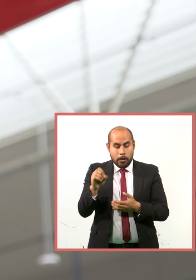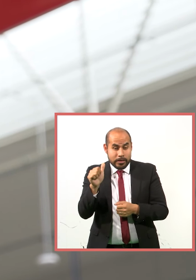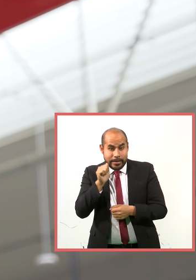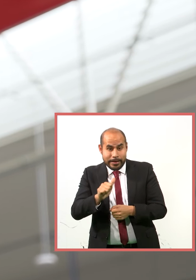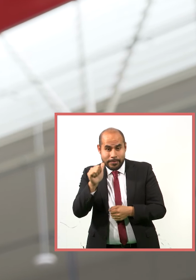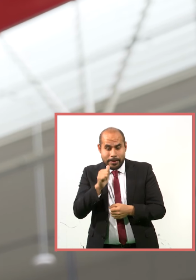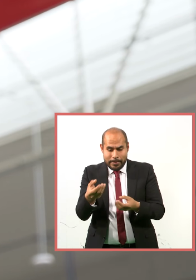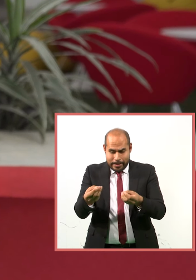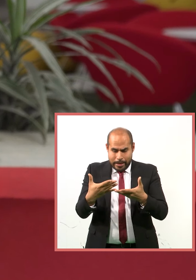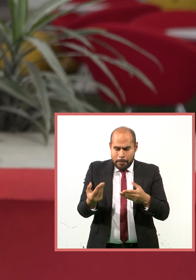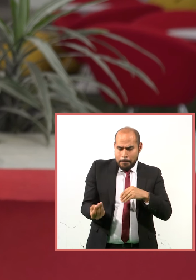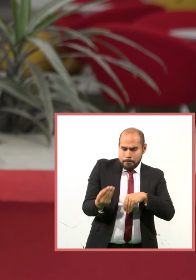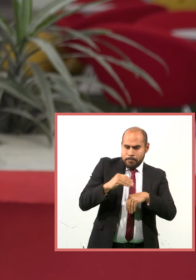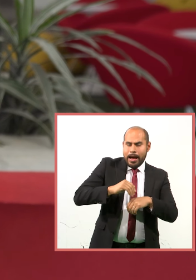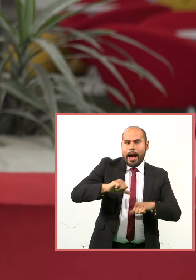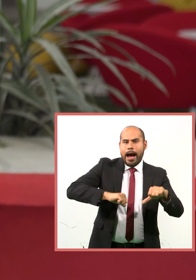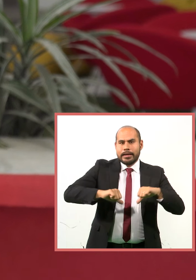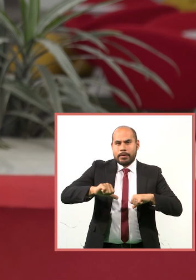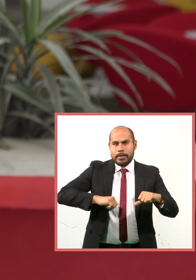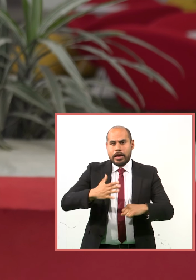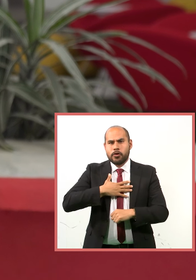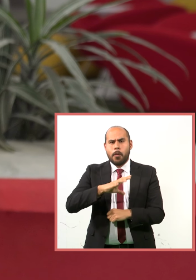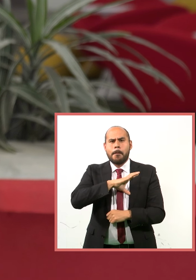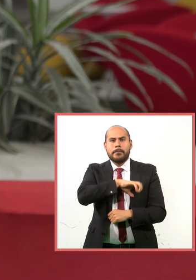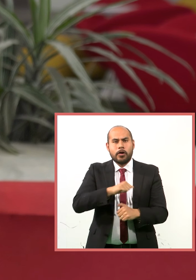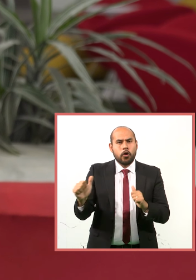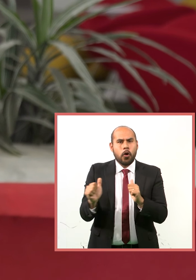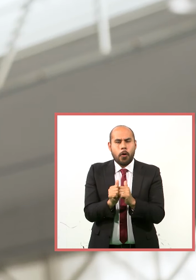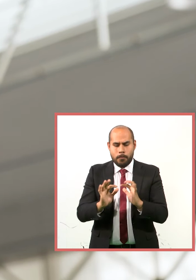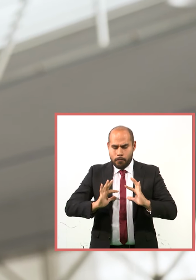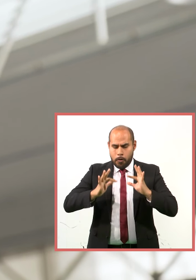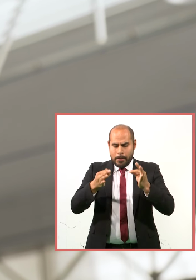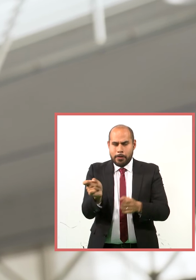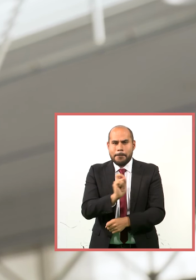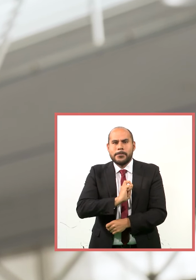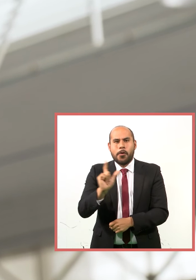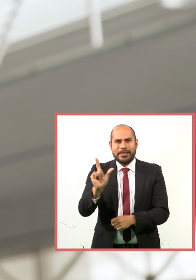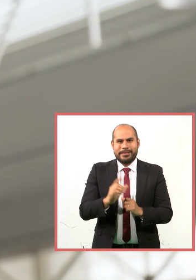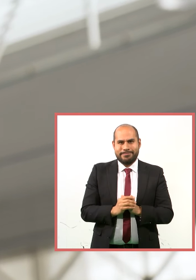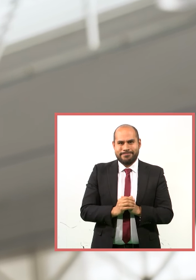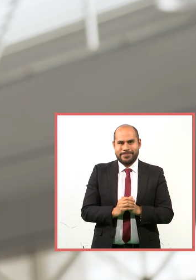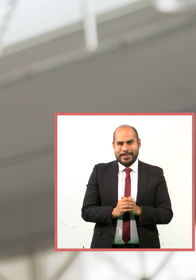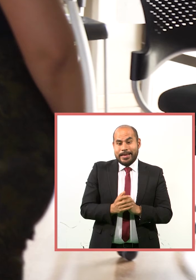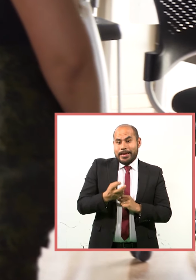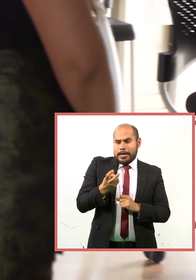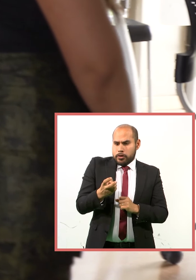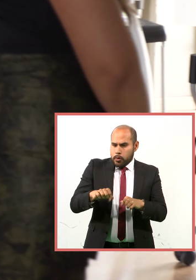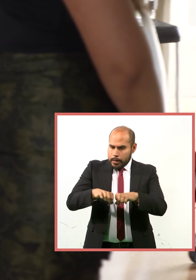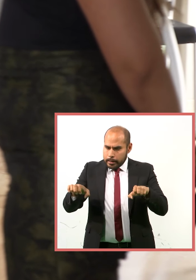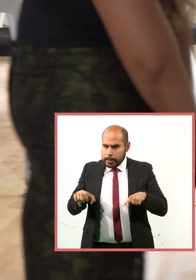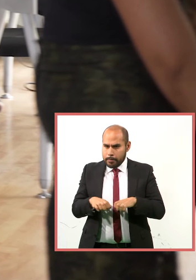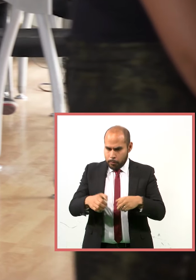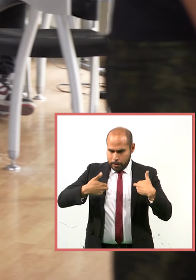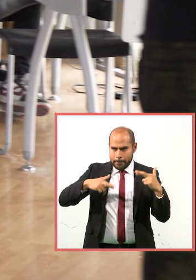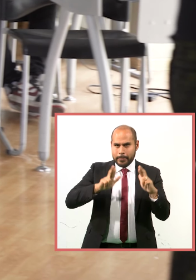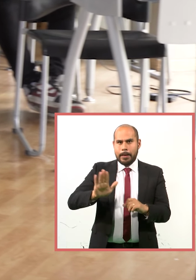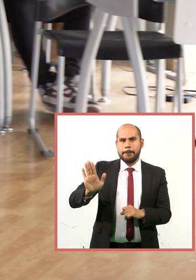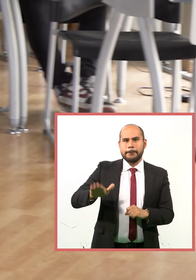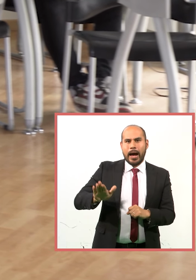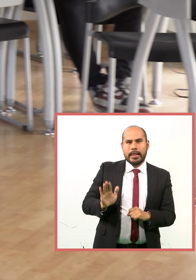siempre me iba a ofrecer este complemento entre las actividades que yo amo con mi formación profesional. Estar en el